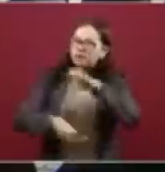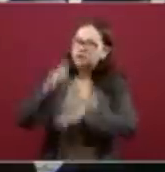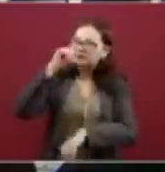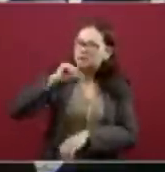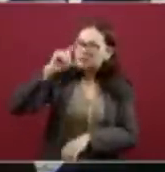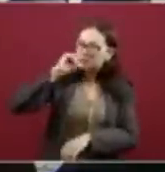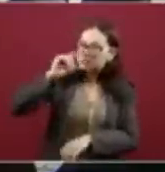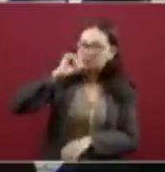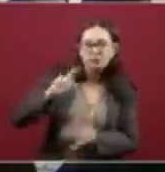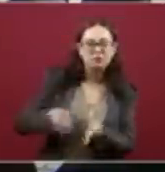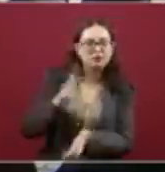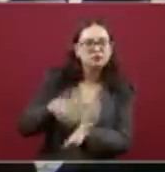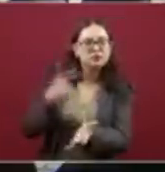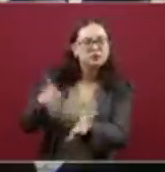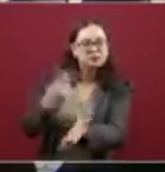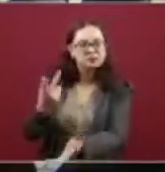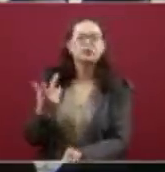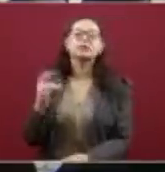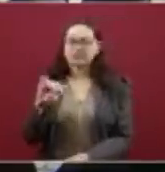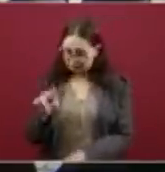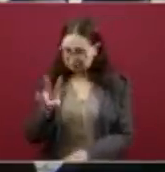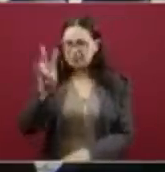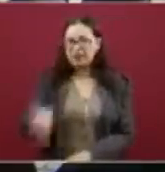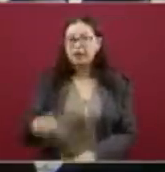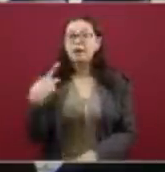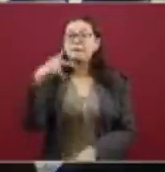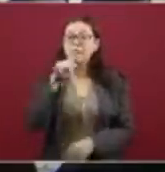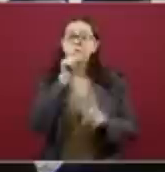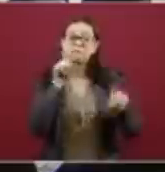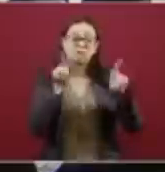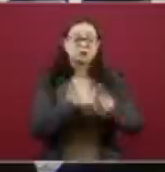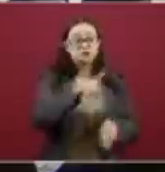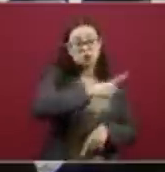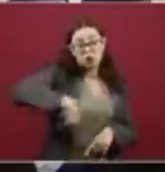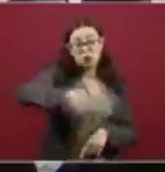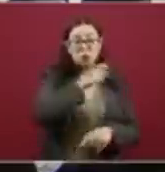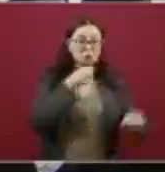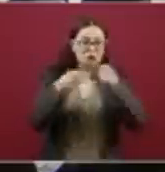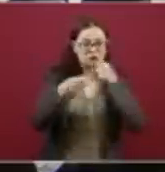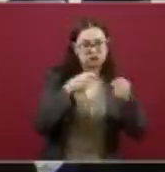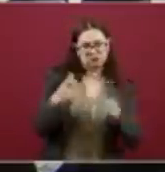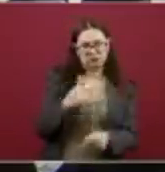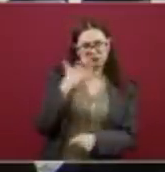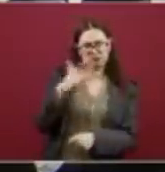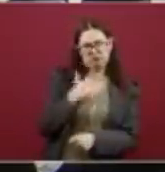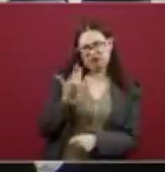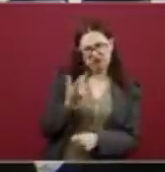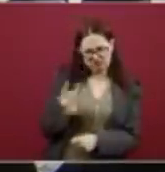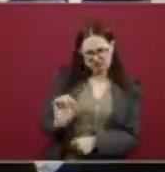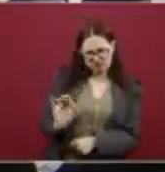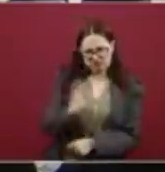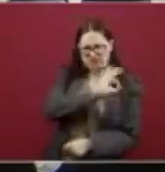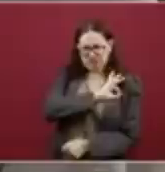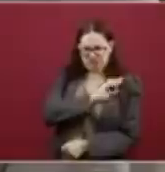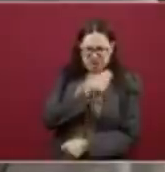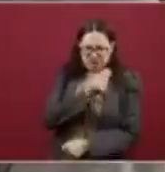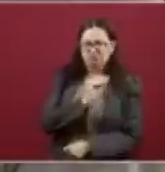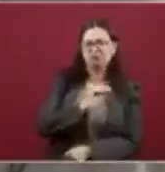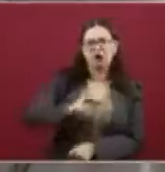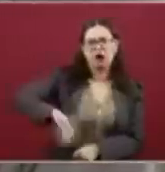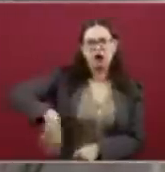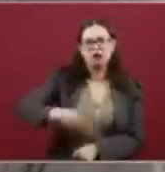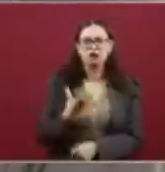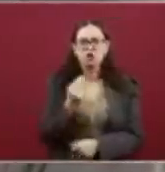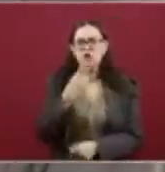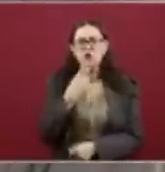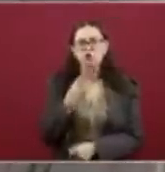este servicio, también existe esta falta de confianza y el no uso de una de las medidas de protección